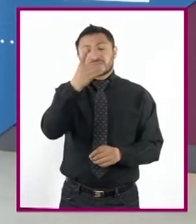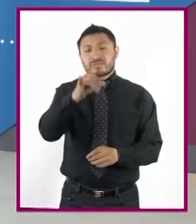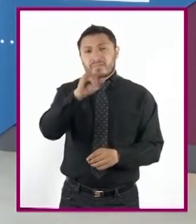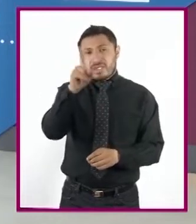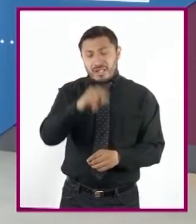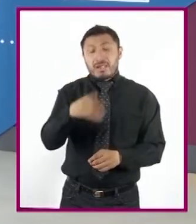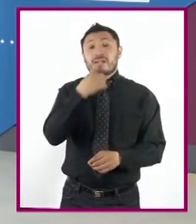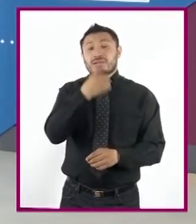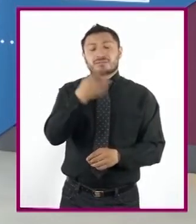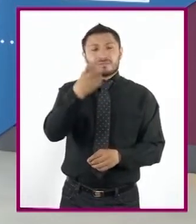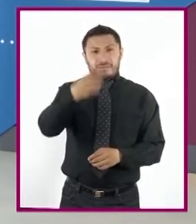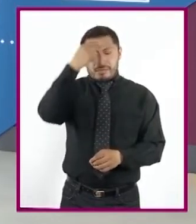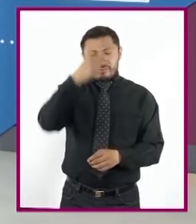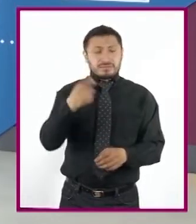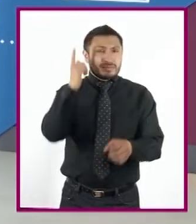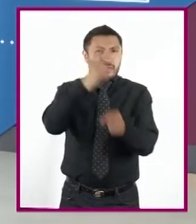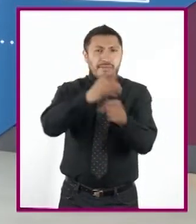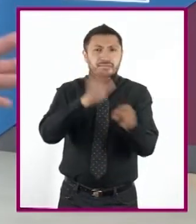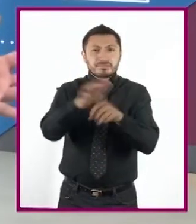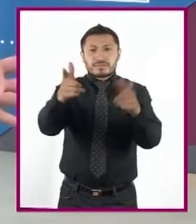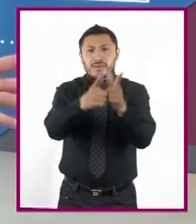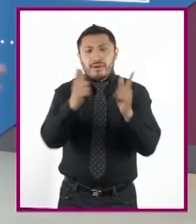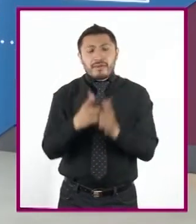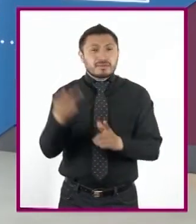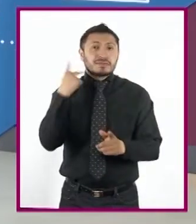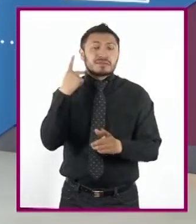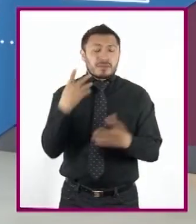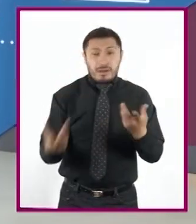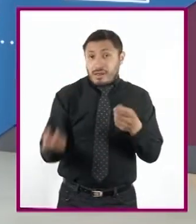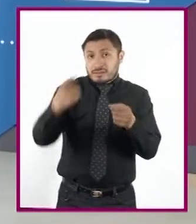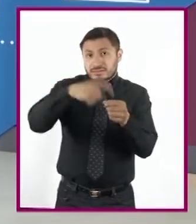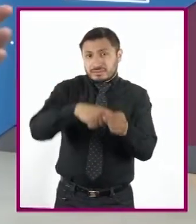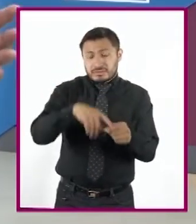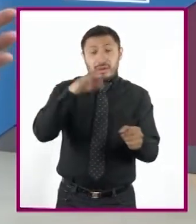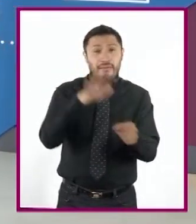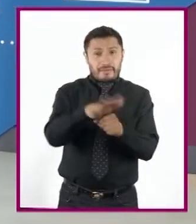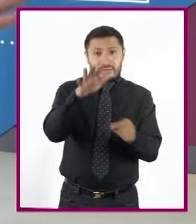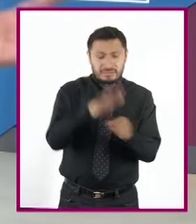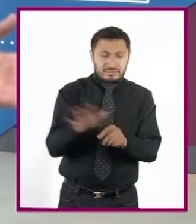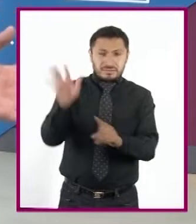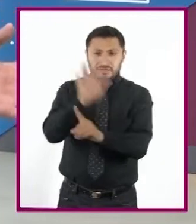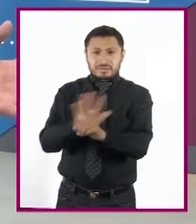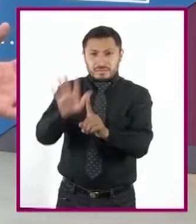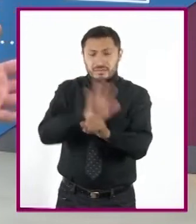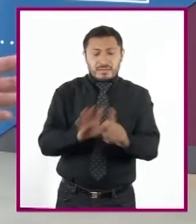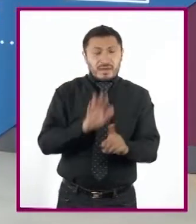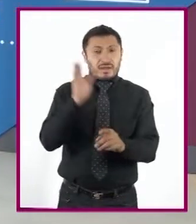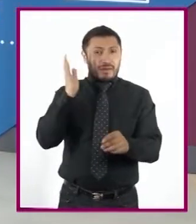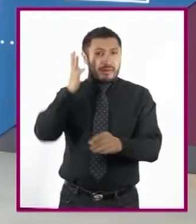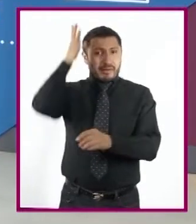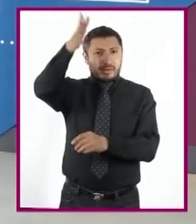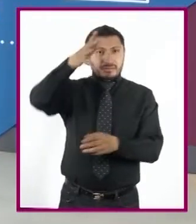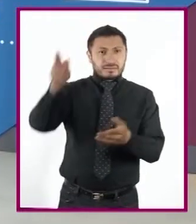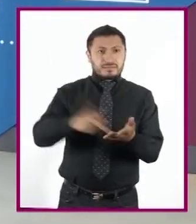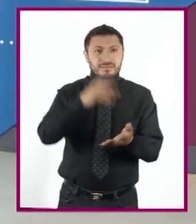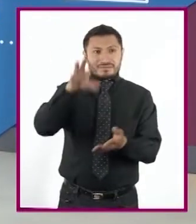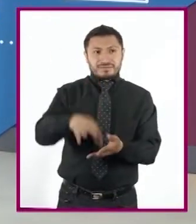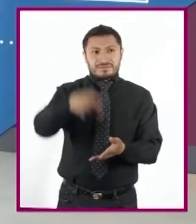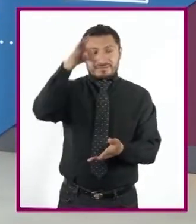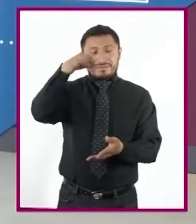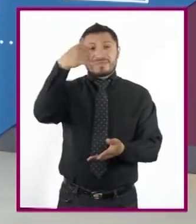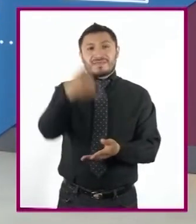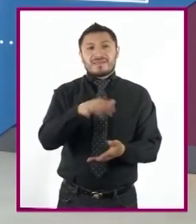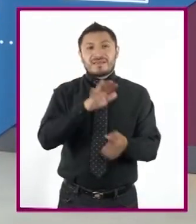para conocer qué grupos políticos estarían de su lado, a cuáles podría convencer de su futura reelección y cuáles serían